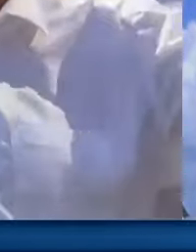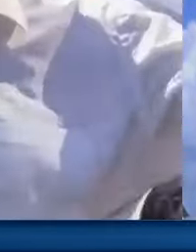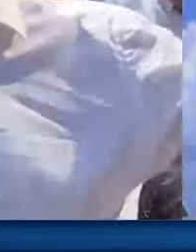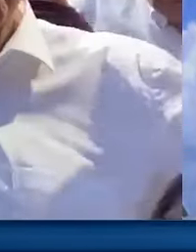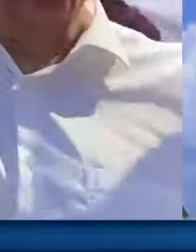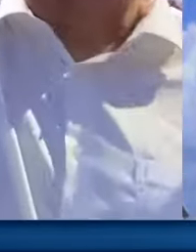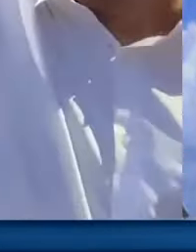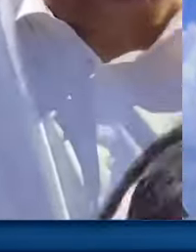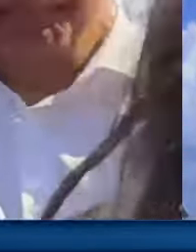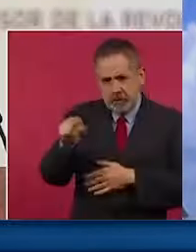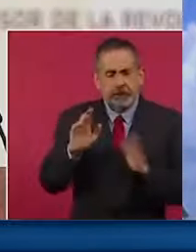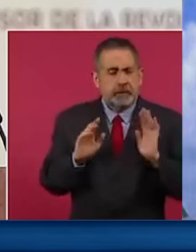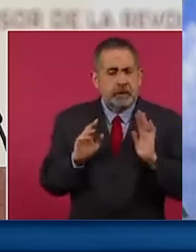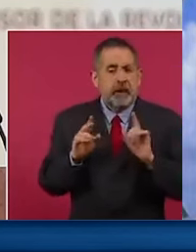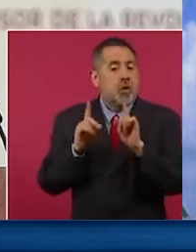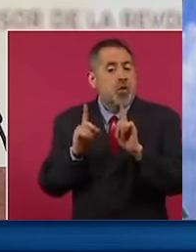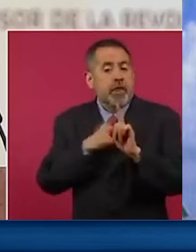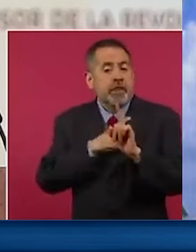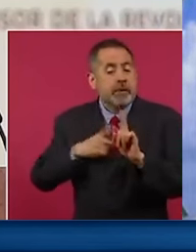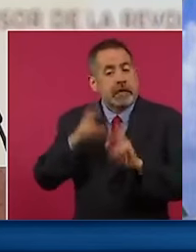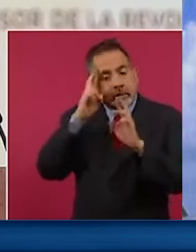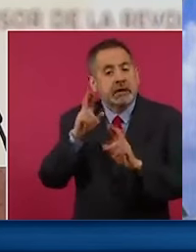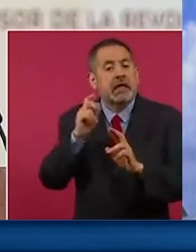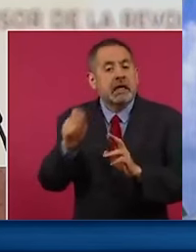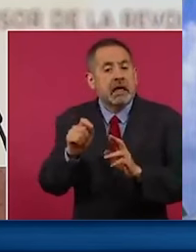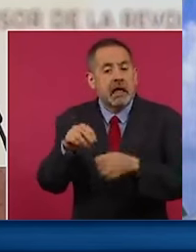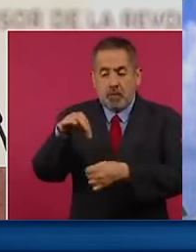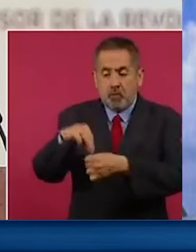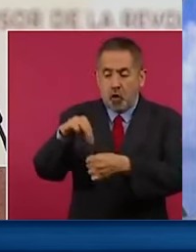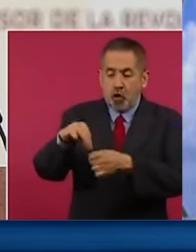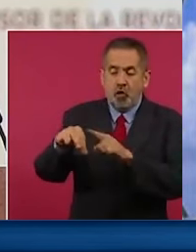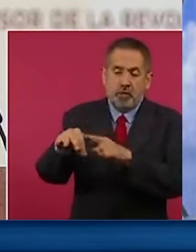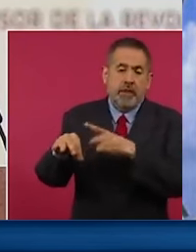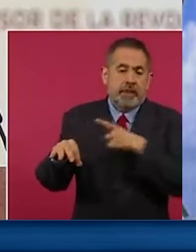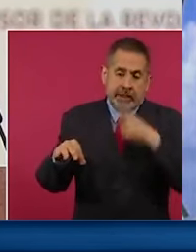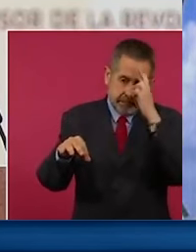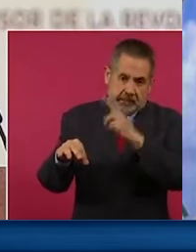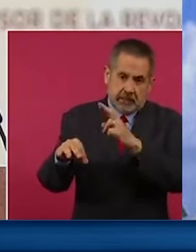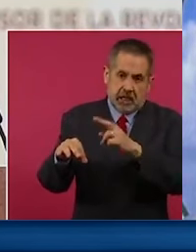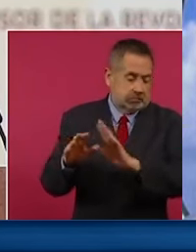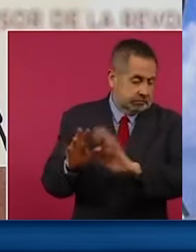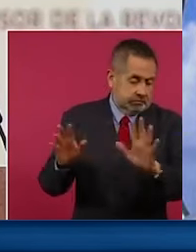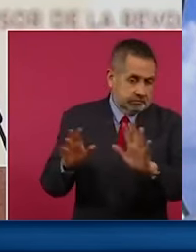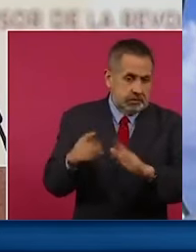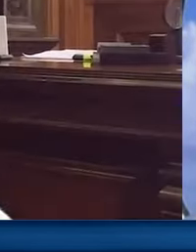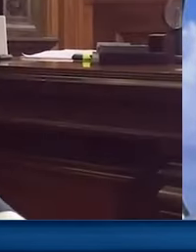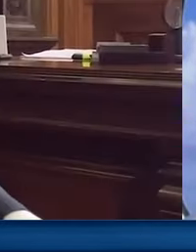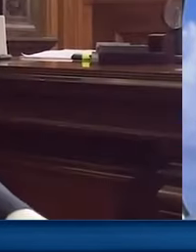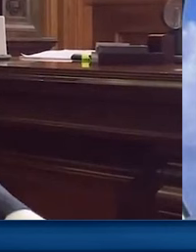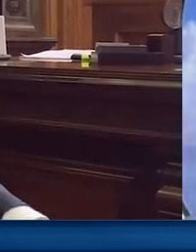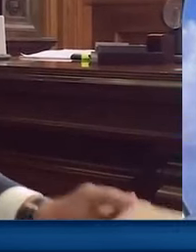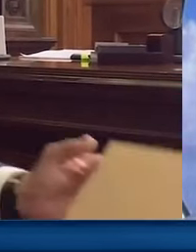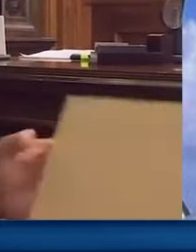un ejemplo, Colombia. Actualmente el curso de México es hacia Venezuela. El